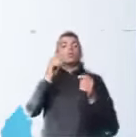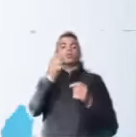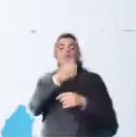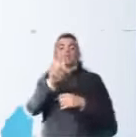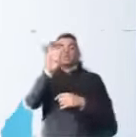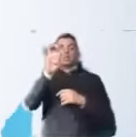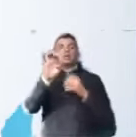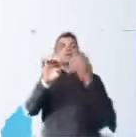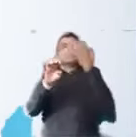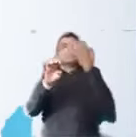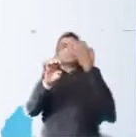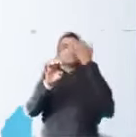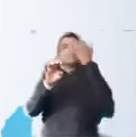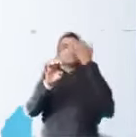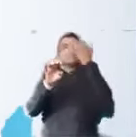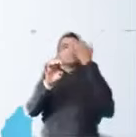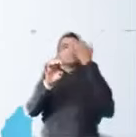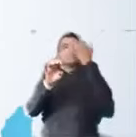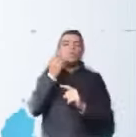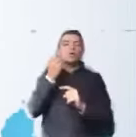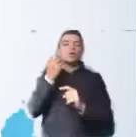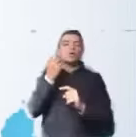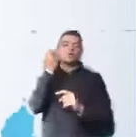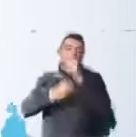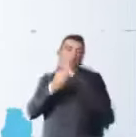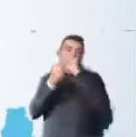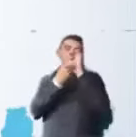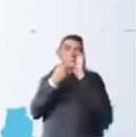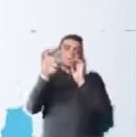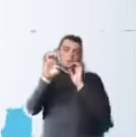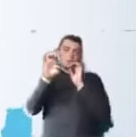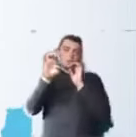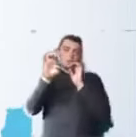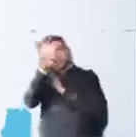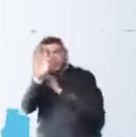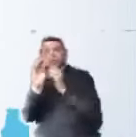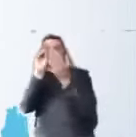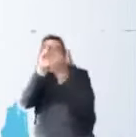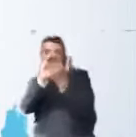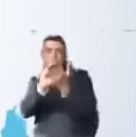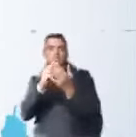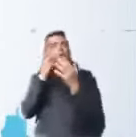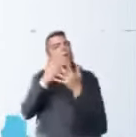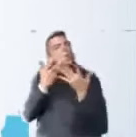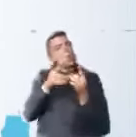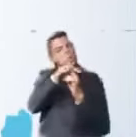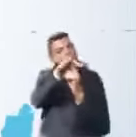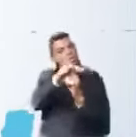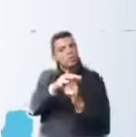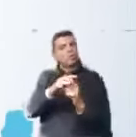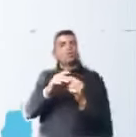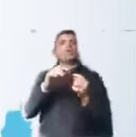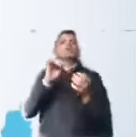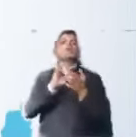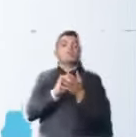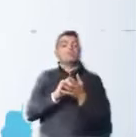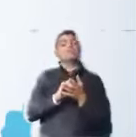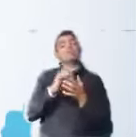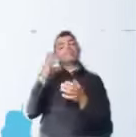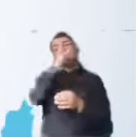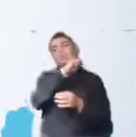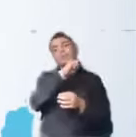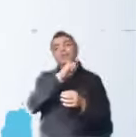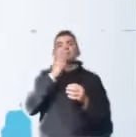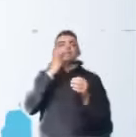descubierto a finales del año pasado. ¿Cómo se transmitió? Bueno, hay múltiples teorías, pero